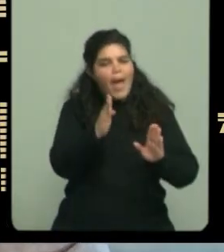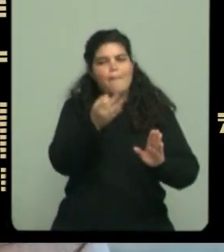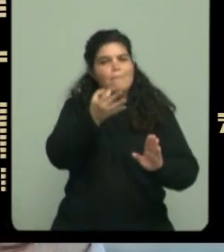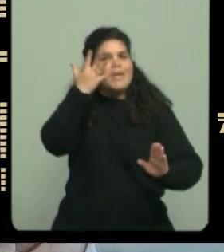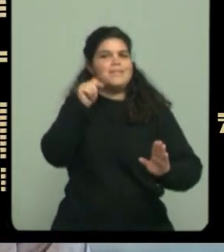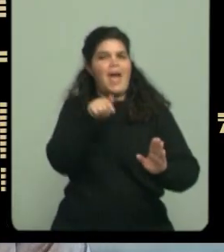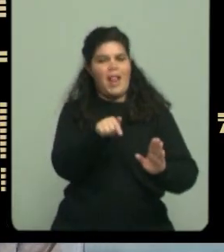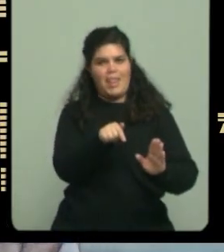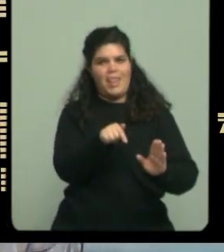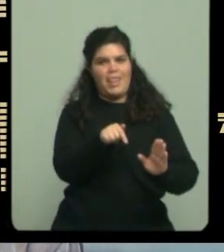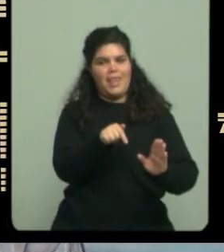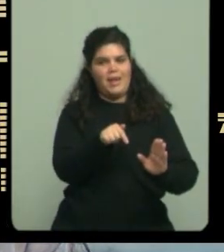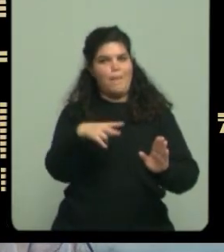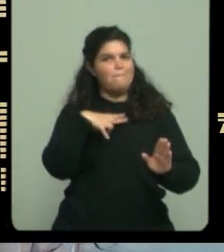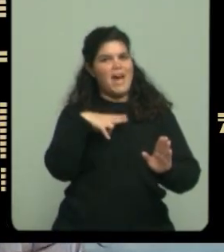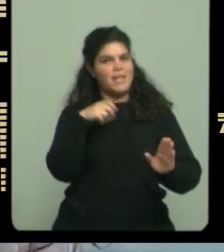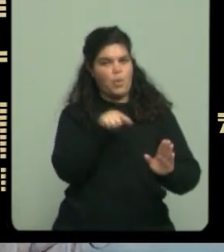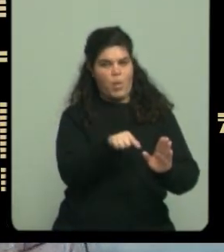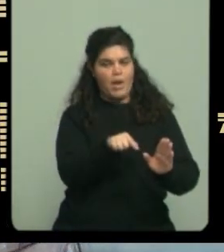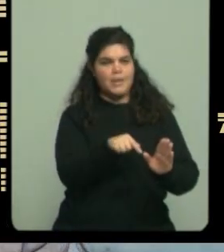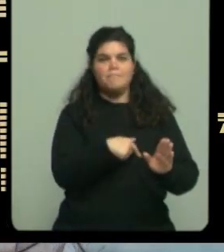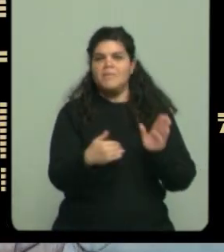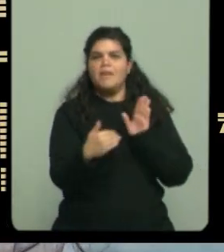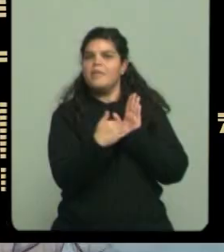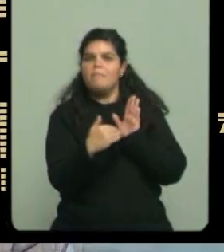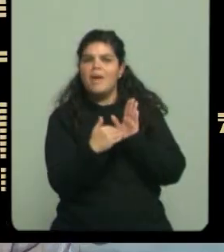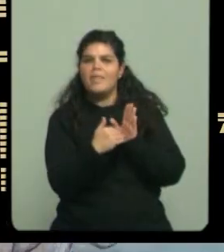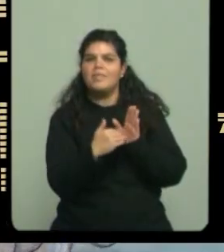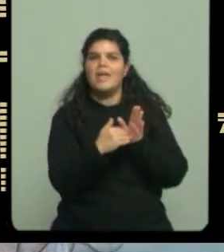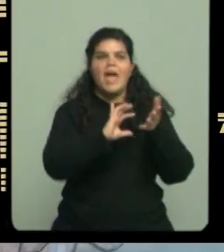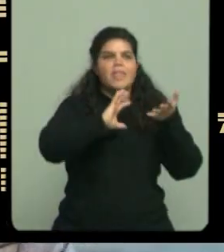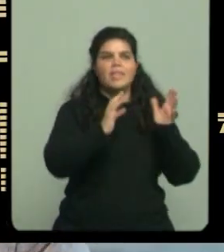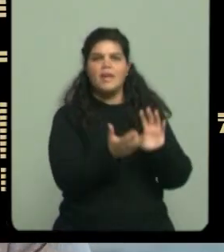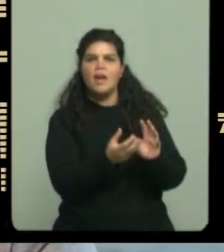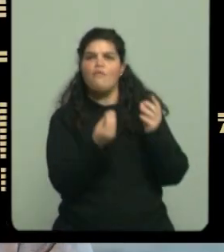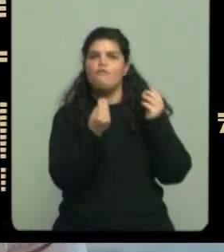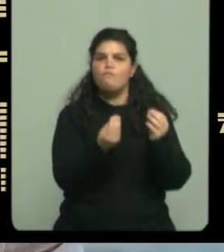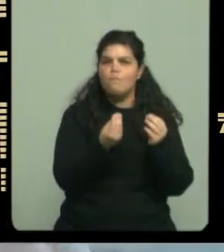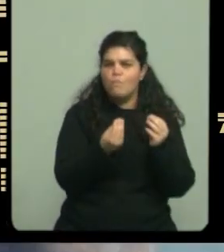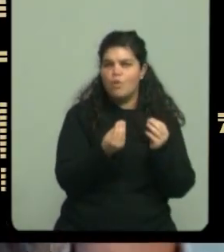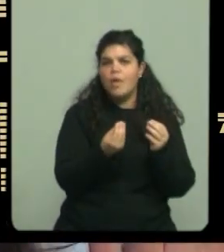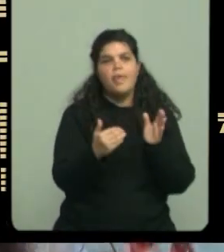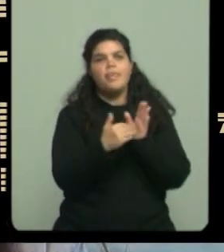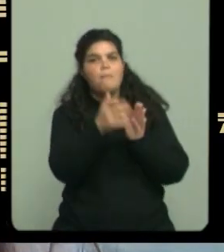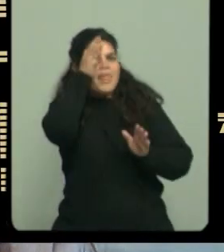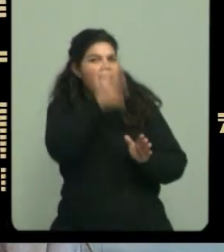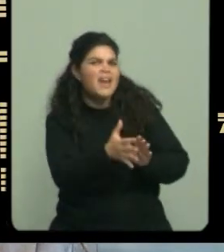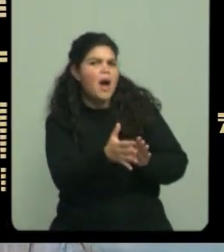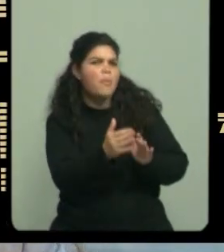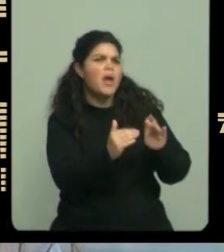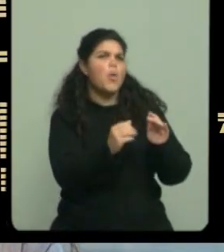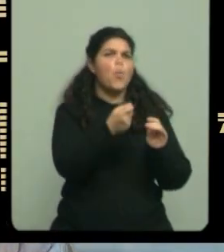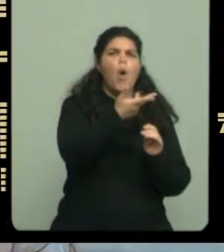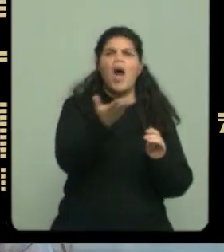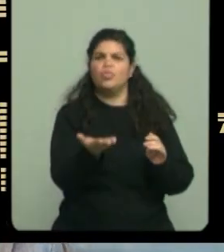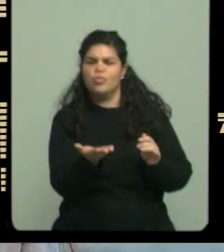se dice que es como un mundo porque hay que ver qué estrategias también se pueden implementar según la gravedad o